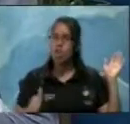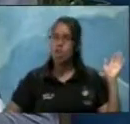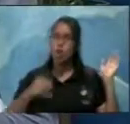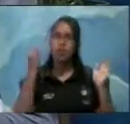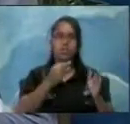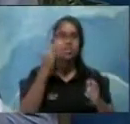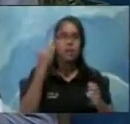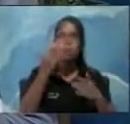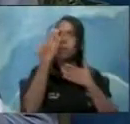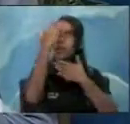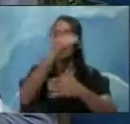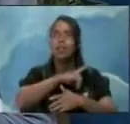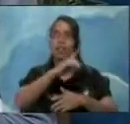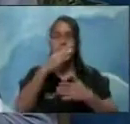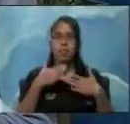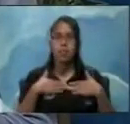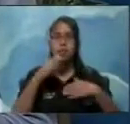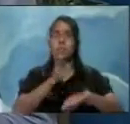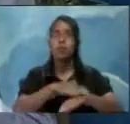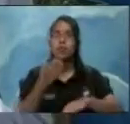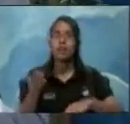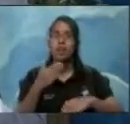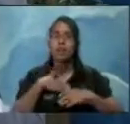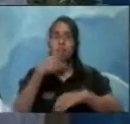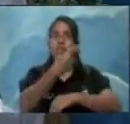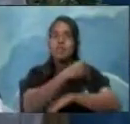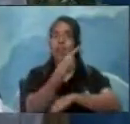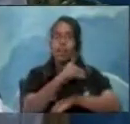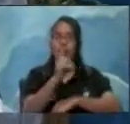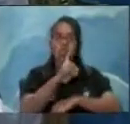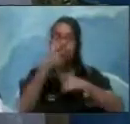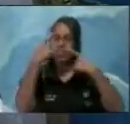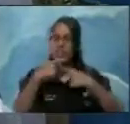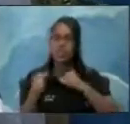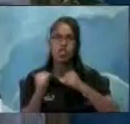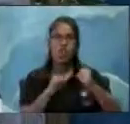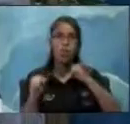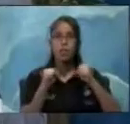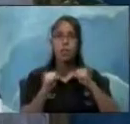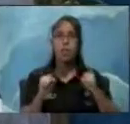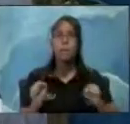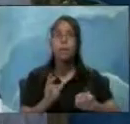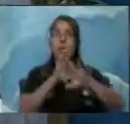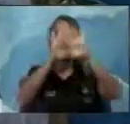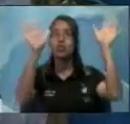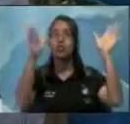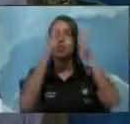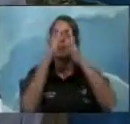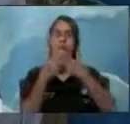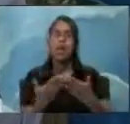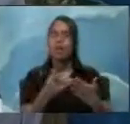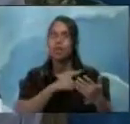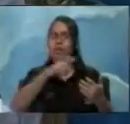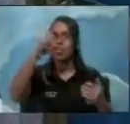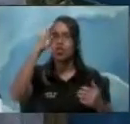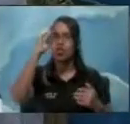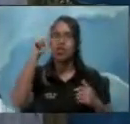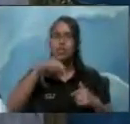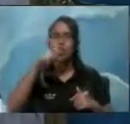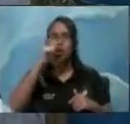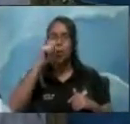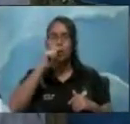mí porque está a mi diestra no seré conmovido maravillosa palabra de Dios que Pedro está